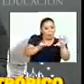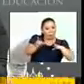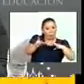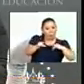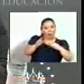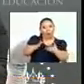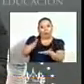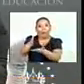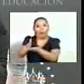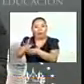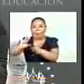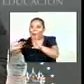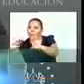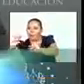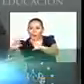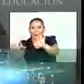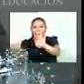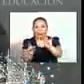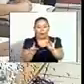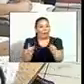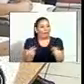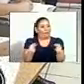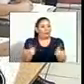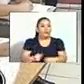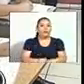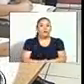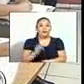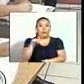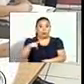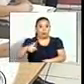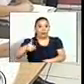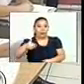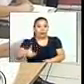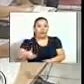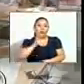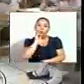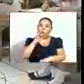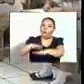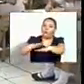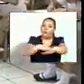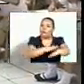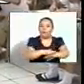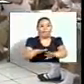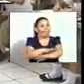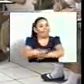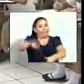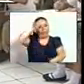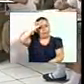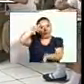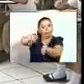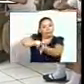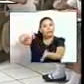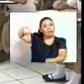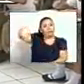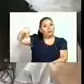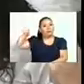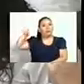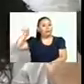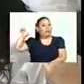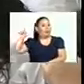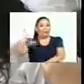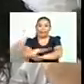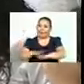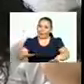de esta enfermedad a grupos que puedan ser vulnerables. Para este año las autoridades anunciaron la suspensión de la prueba de aprendizaje y aptitudes para